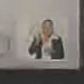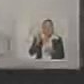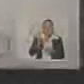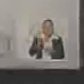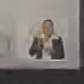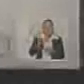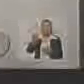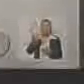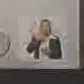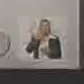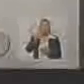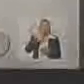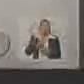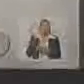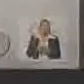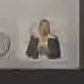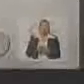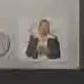Vecina, vecino,